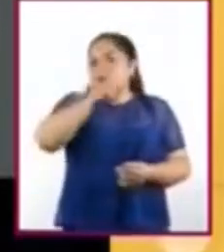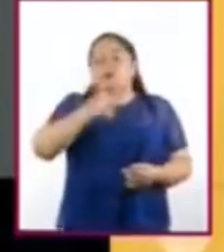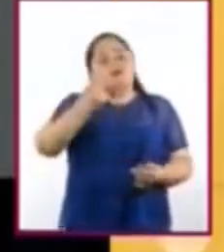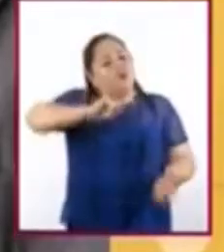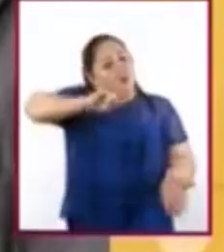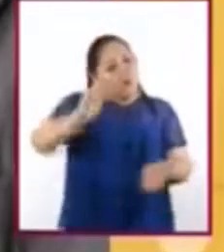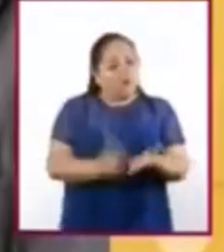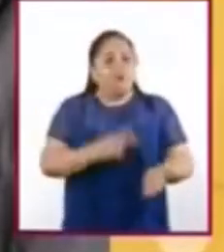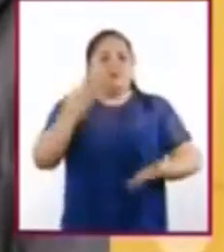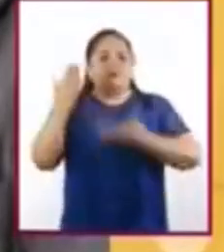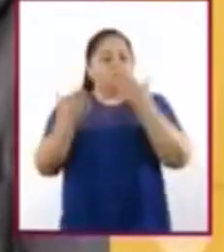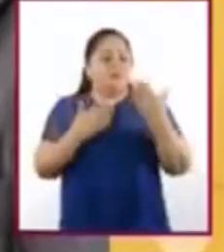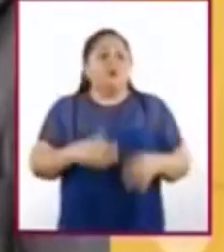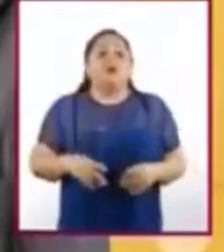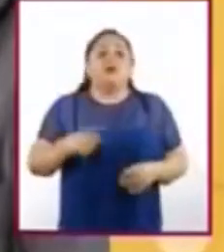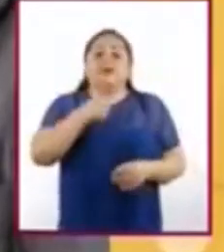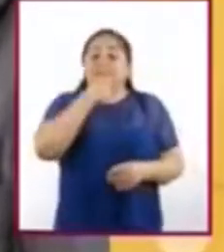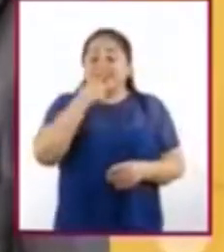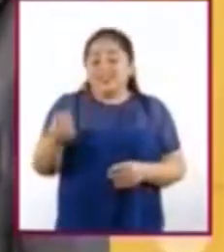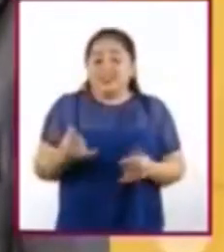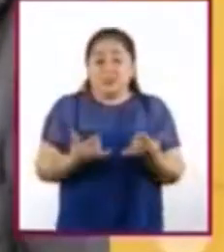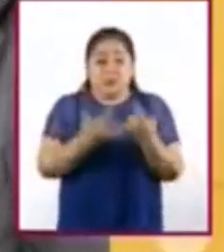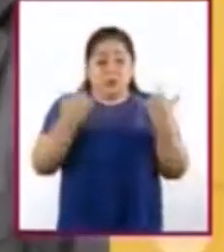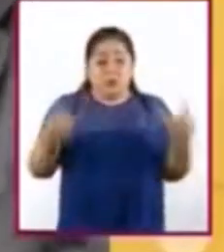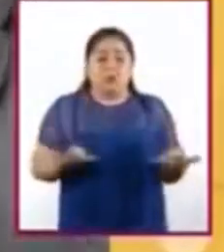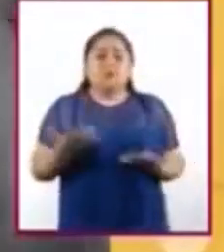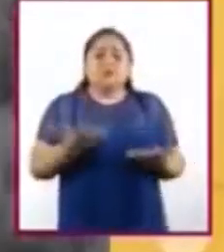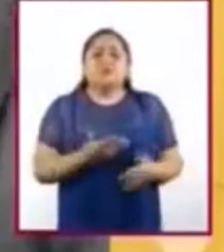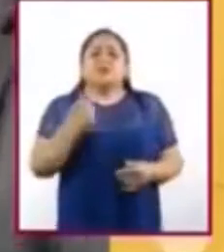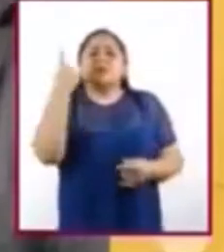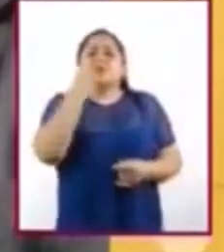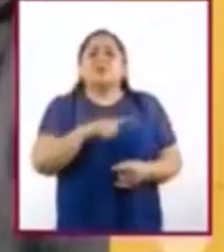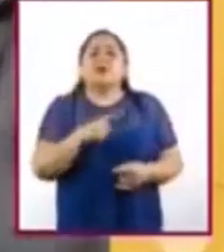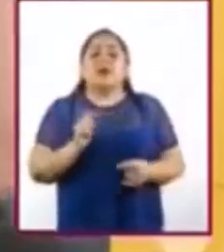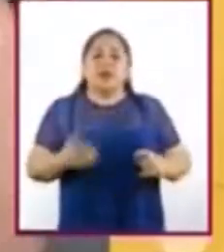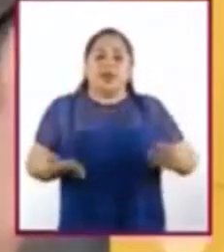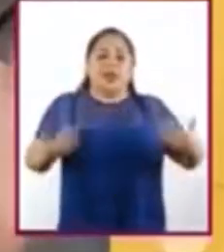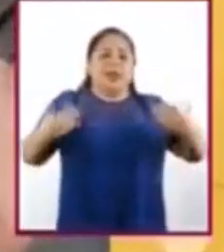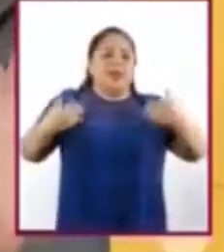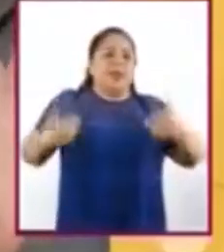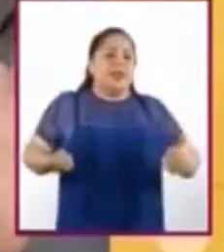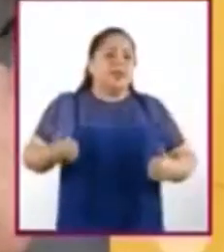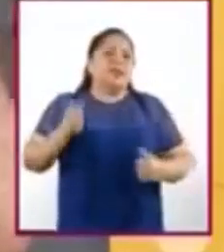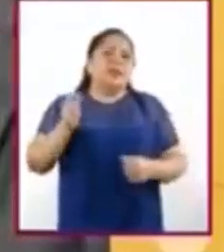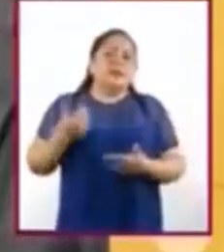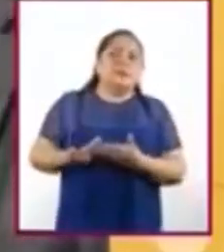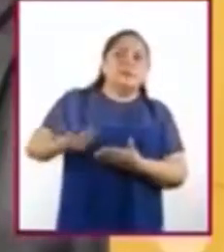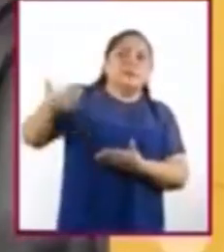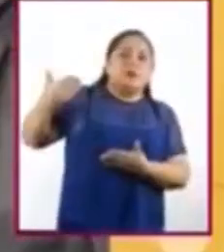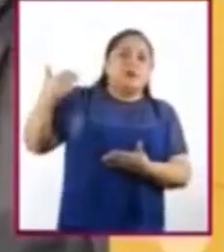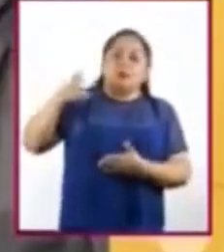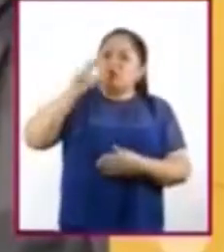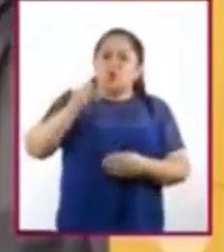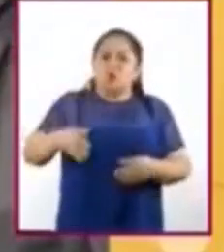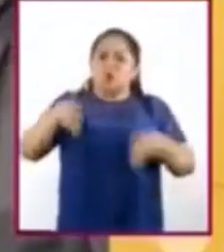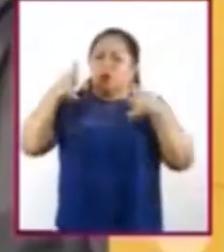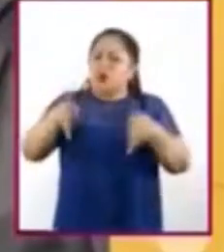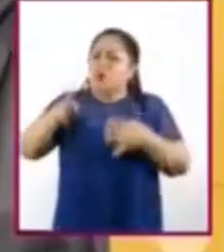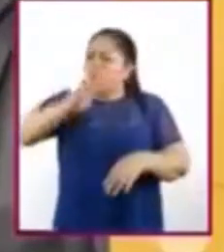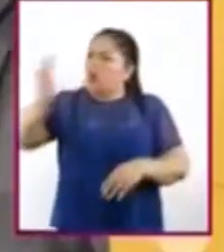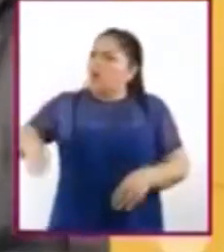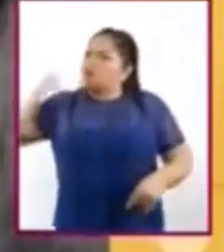repetirla. Decía Edmundo Gorman que la historia se hizo para entender los hechos pasados, no para regañar a los